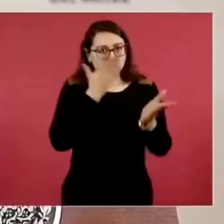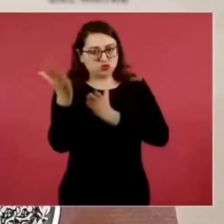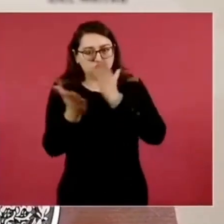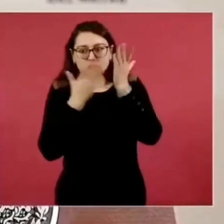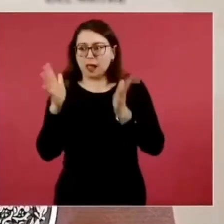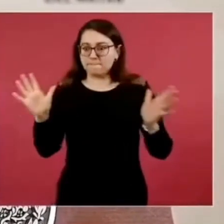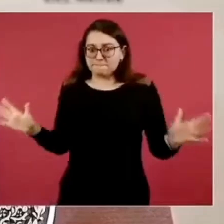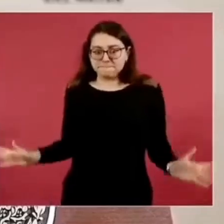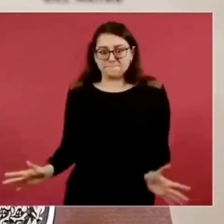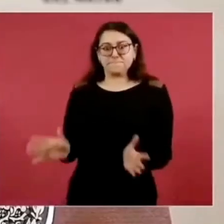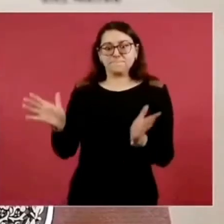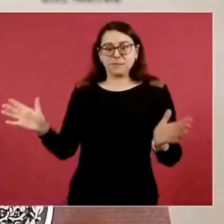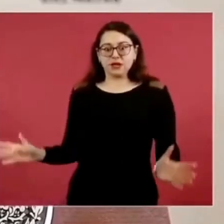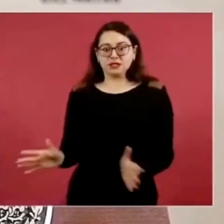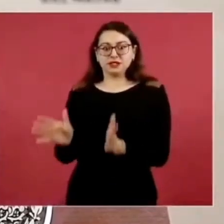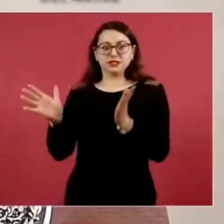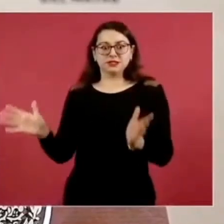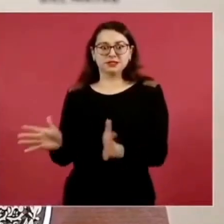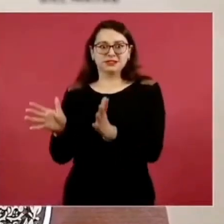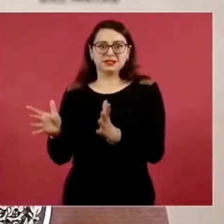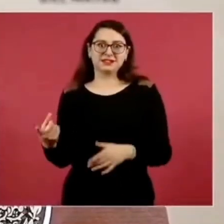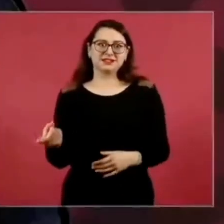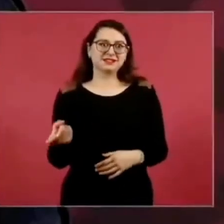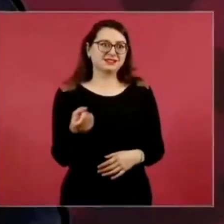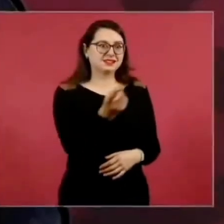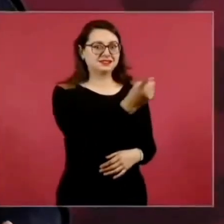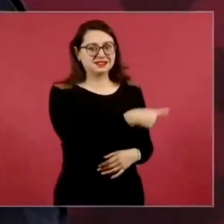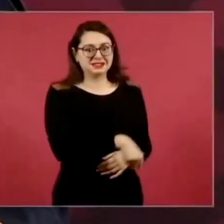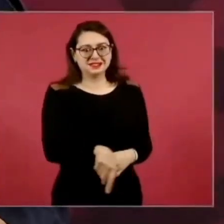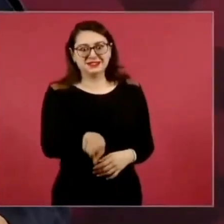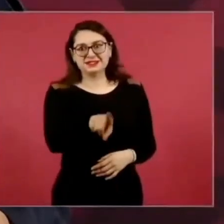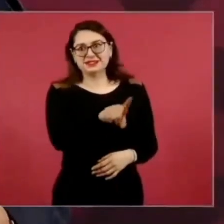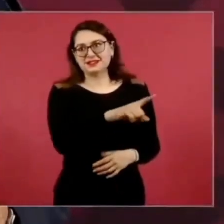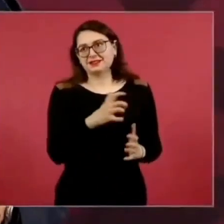y hubo muchas